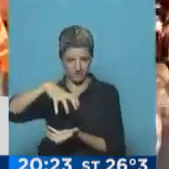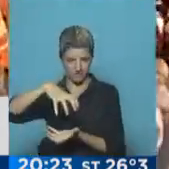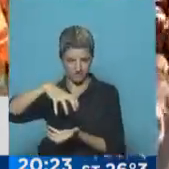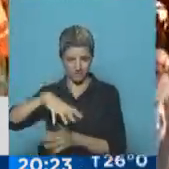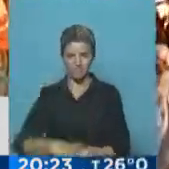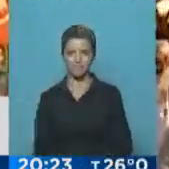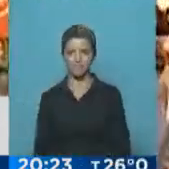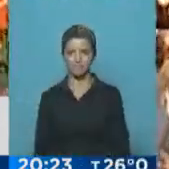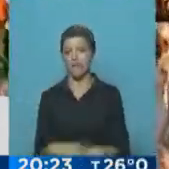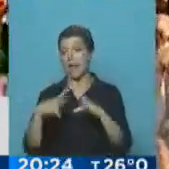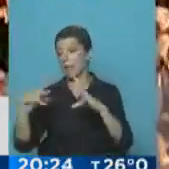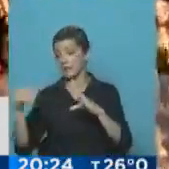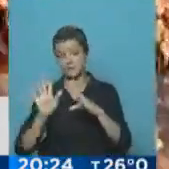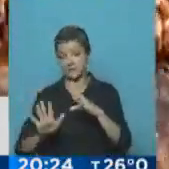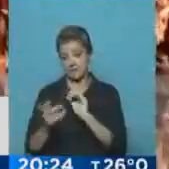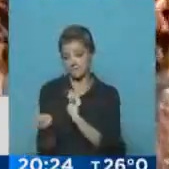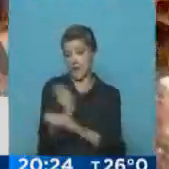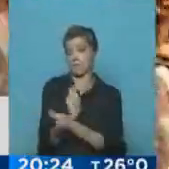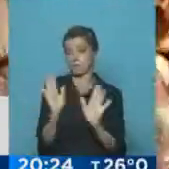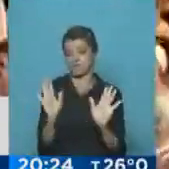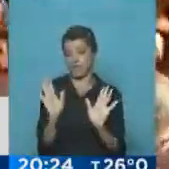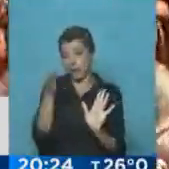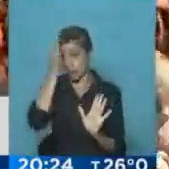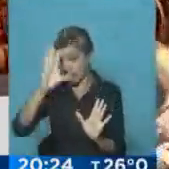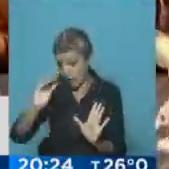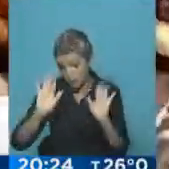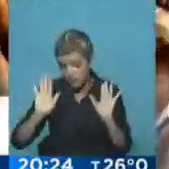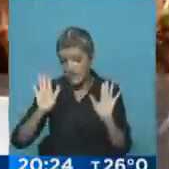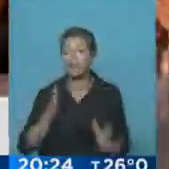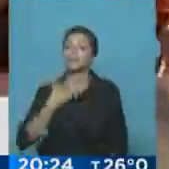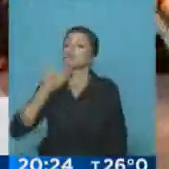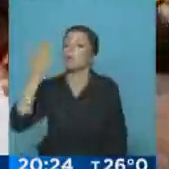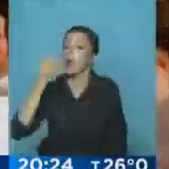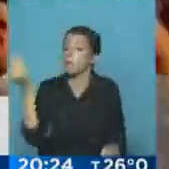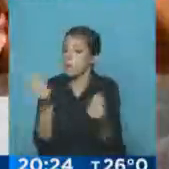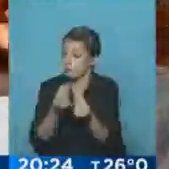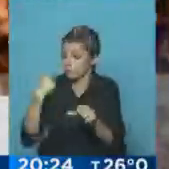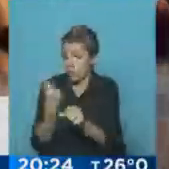A las 12 me convierto en calabaza. Así que no me hagan hablar mucho.